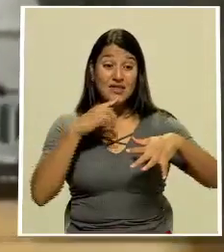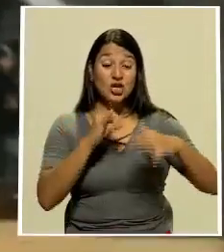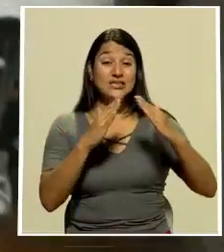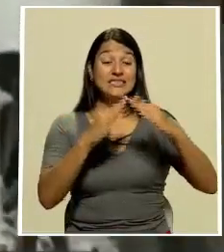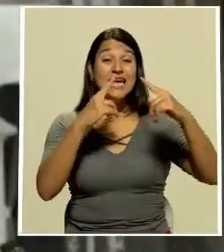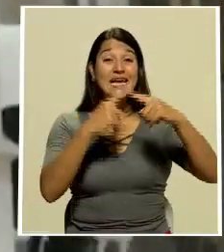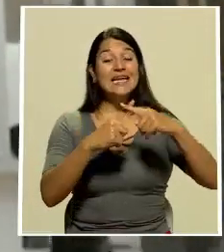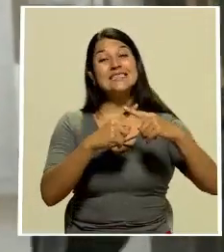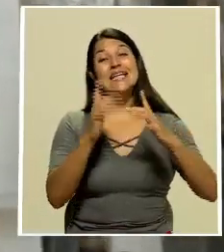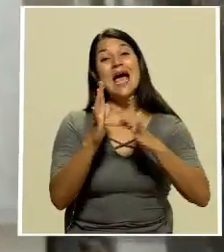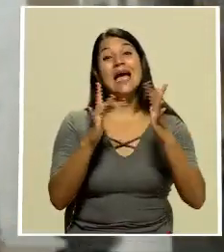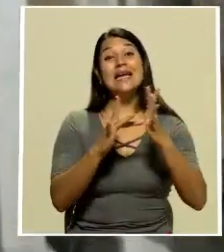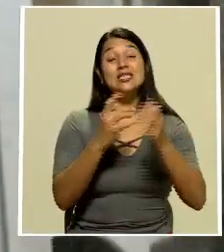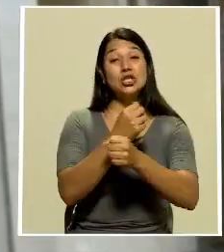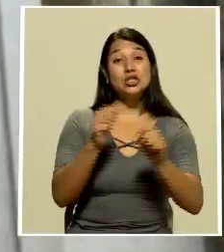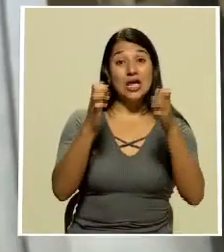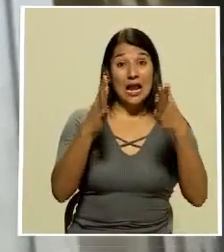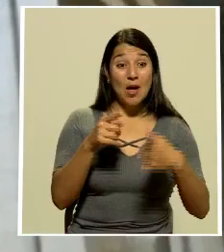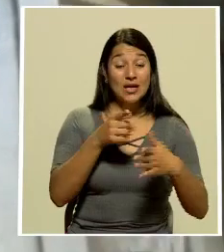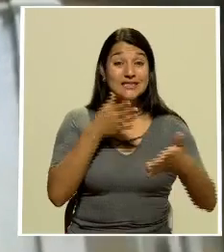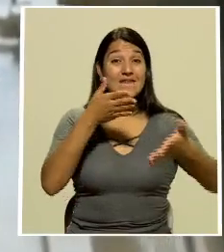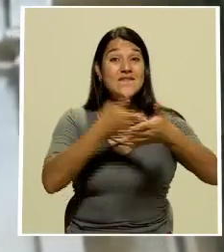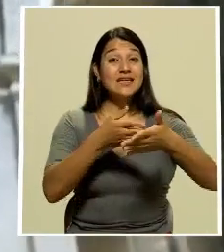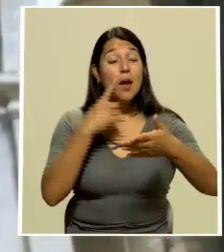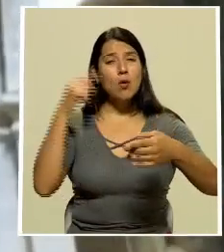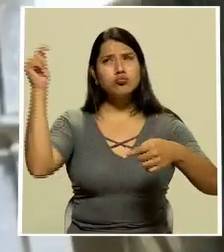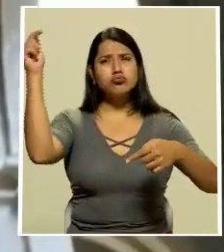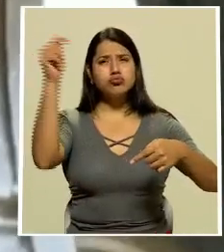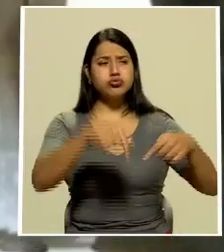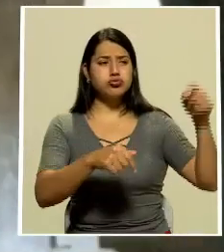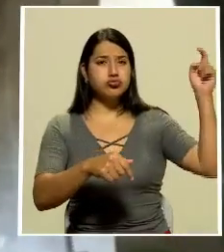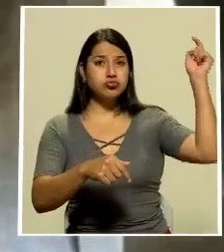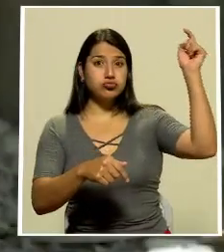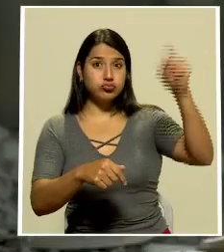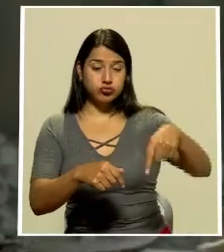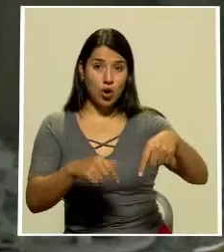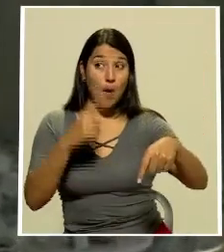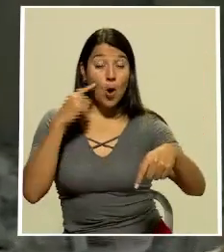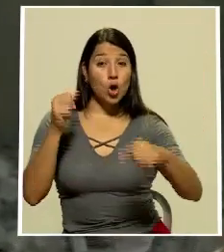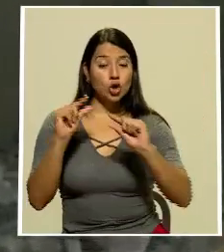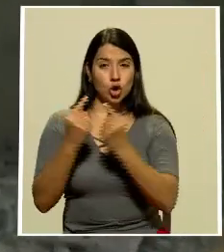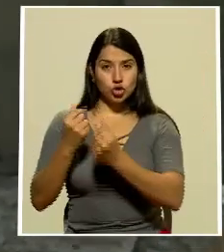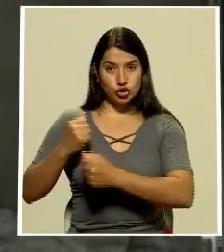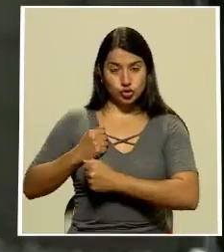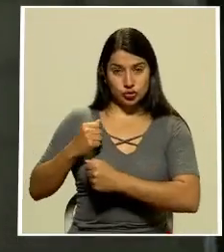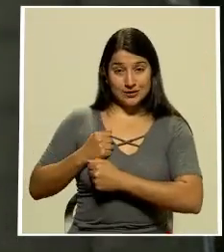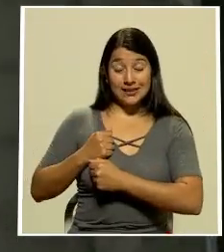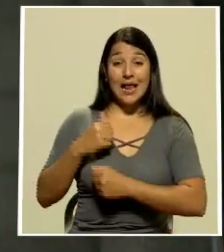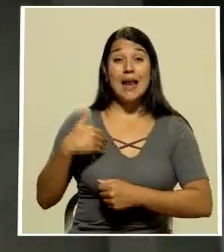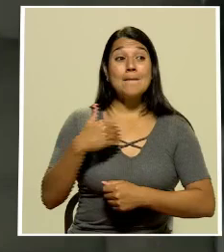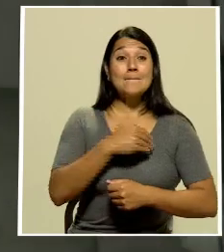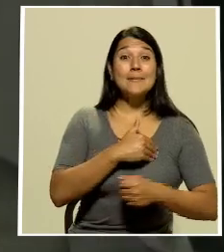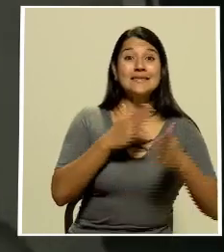Cristo Salvador en la ciudad de Shusha resultó dañada por proyectiles de las fuerzas azerbaiyanas. El Ministerio de Defensa de